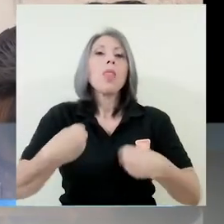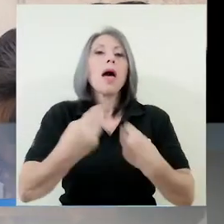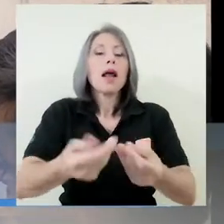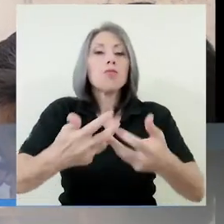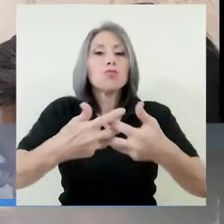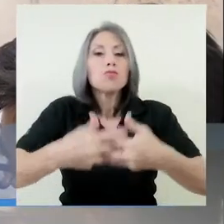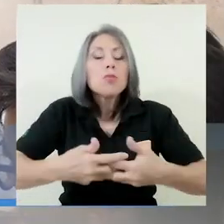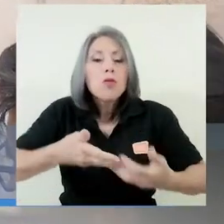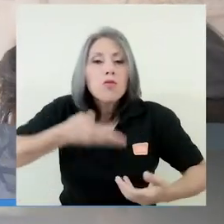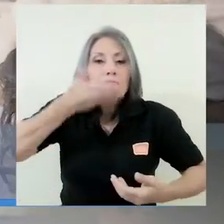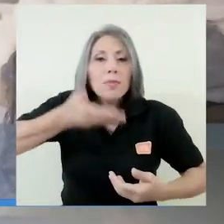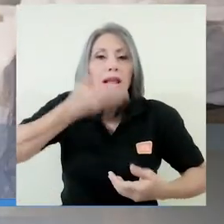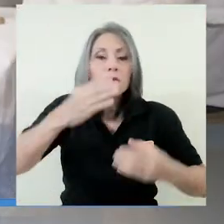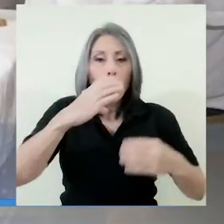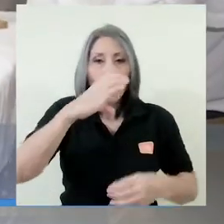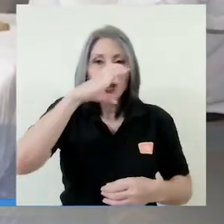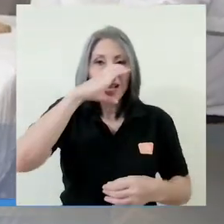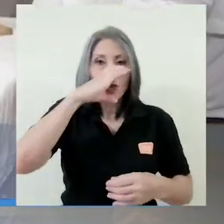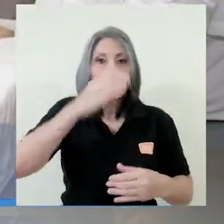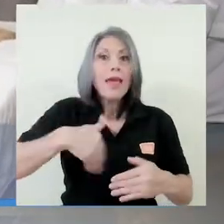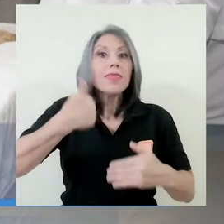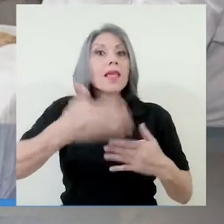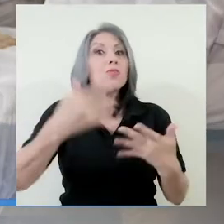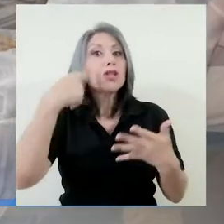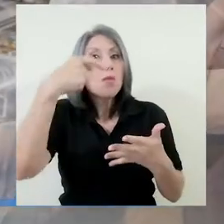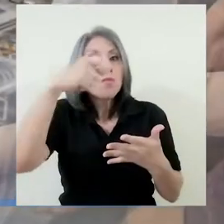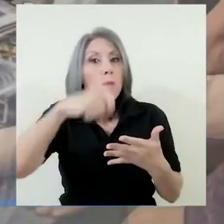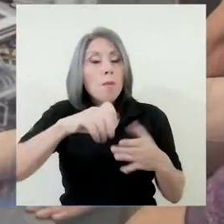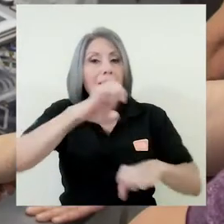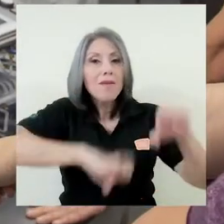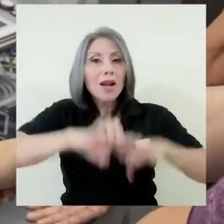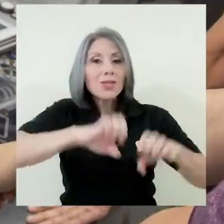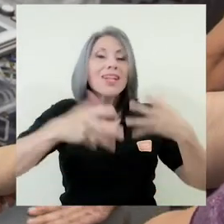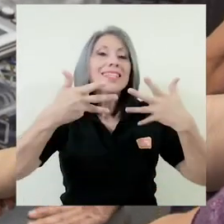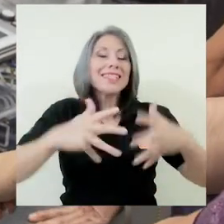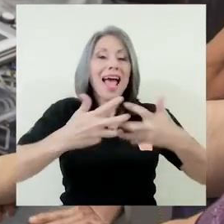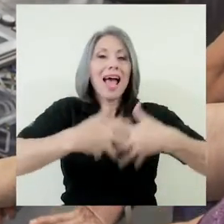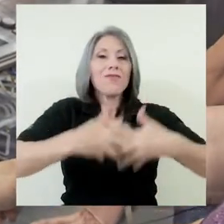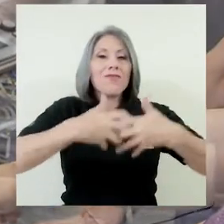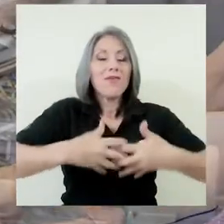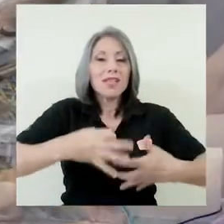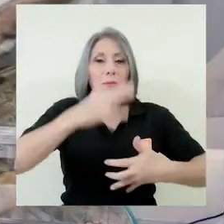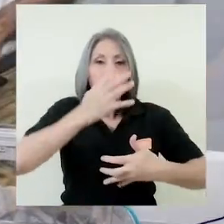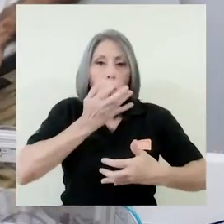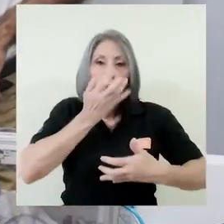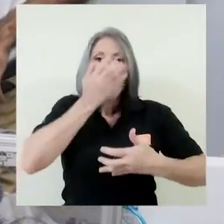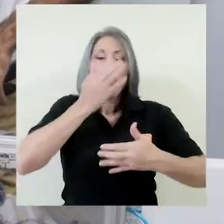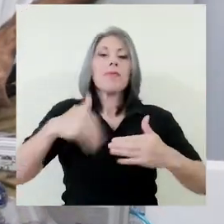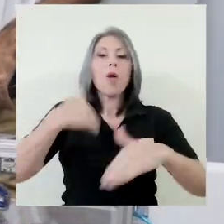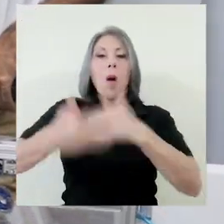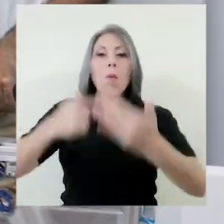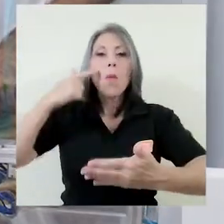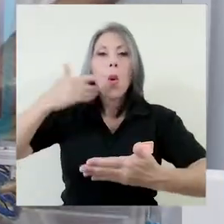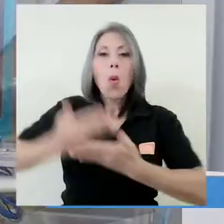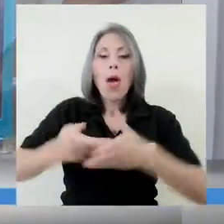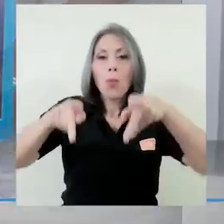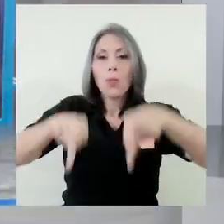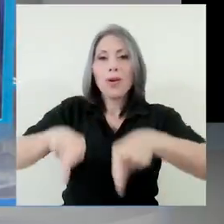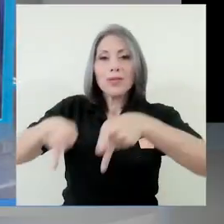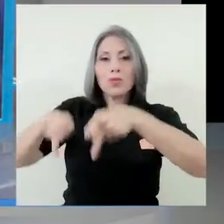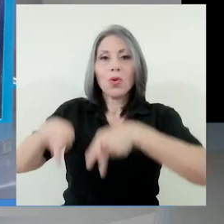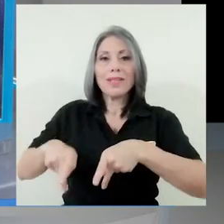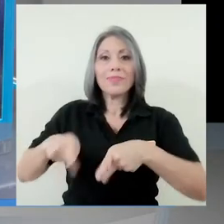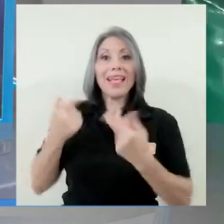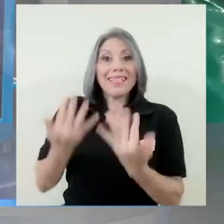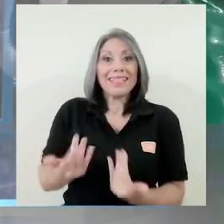los cerdos. Y posterior a estas evaluaciones, el respirador será probado en seres humanos.